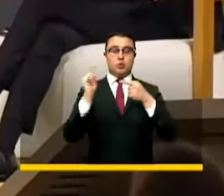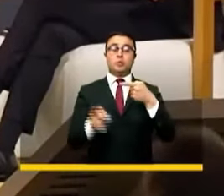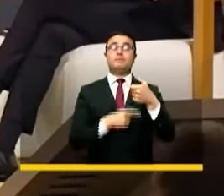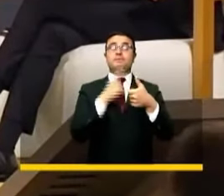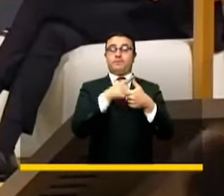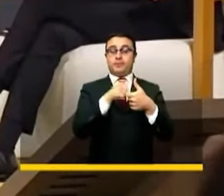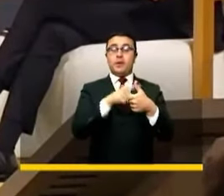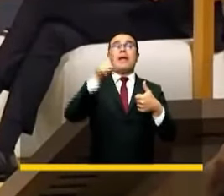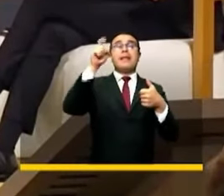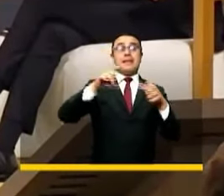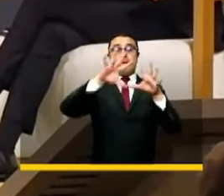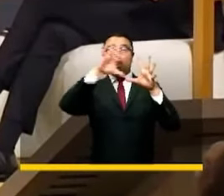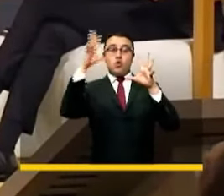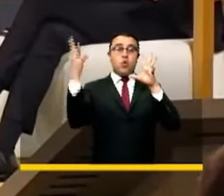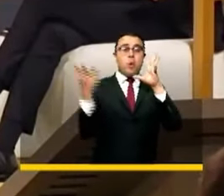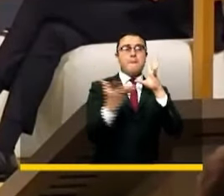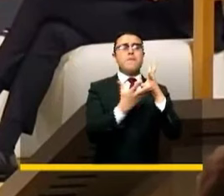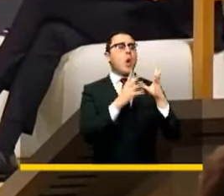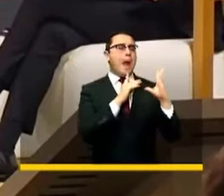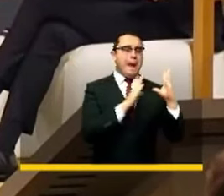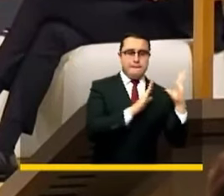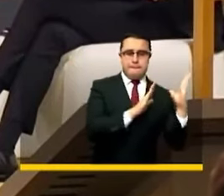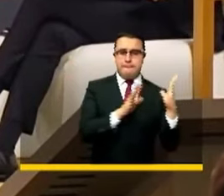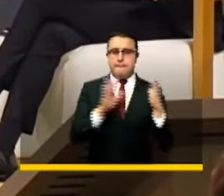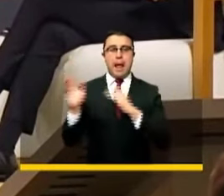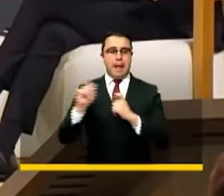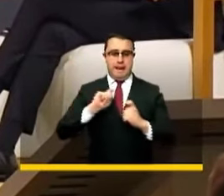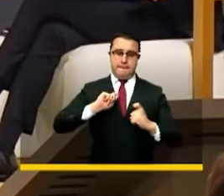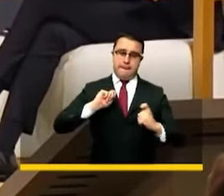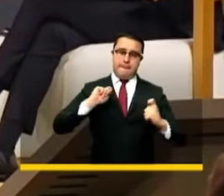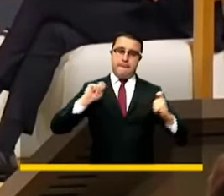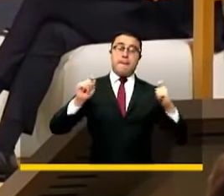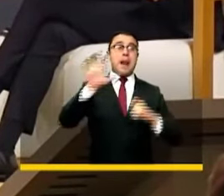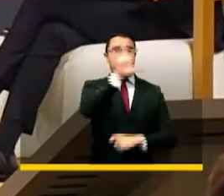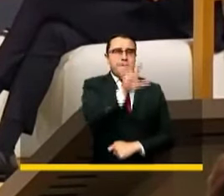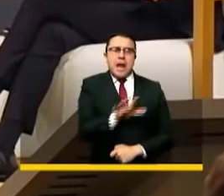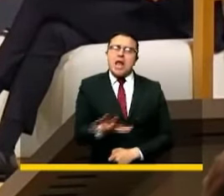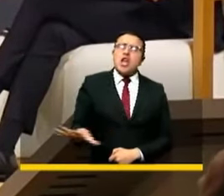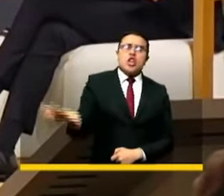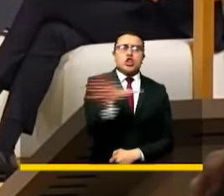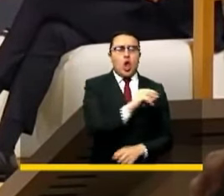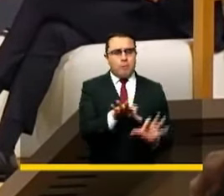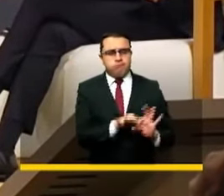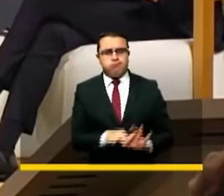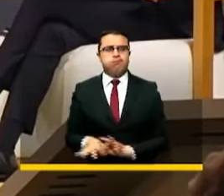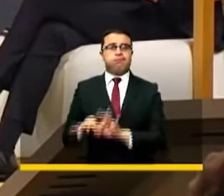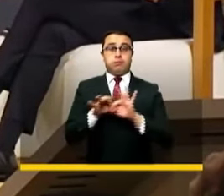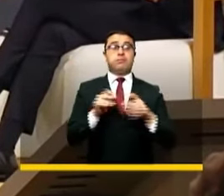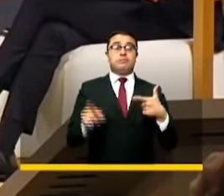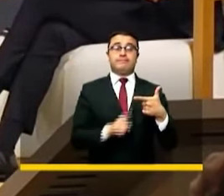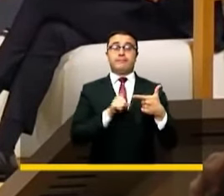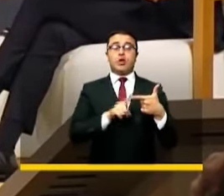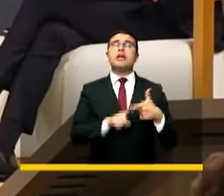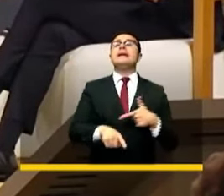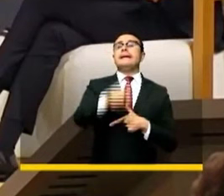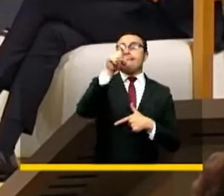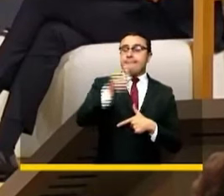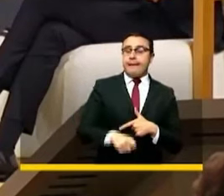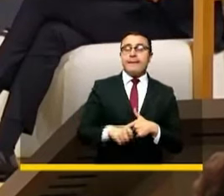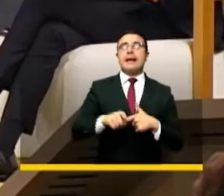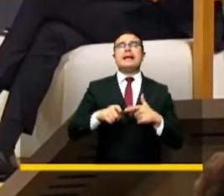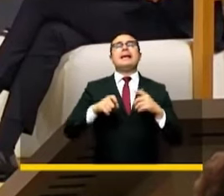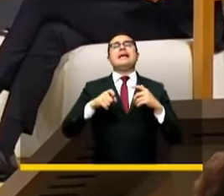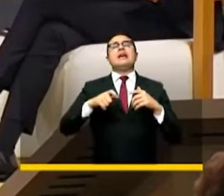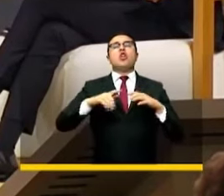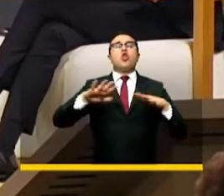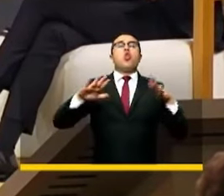haber una planificación mundial de la transición entre estados. Y dos, debemos abrir una